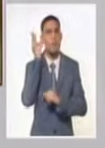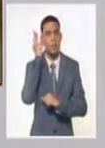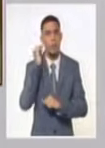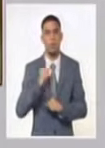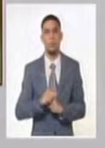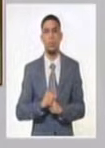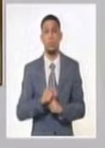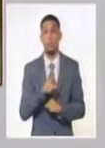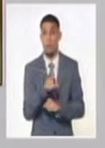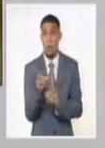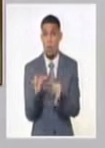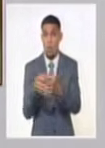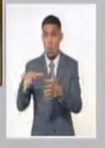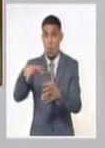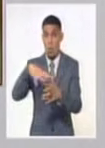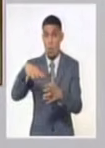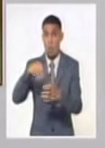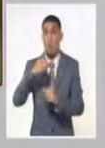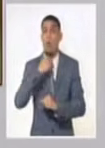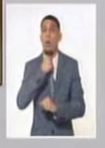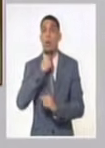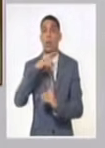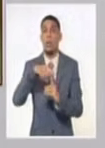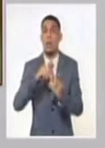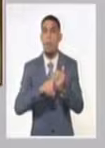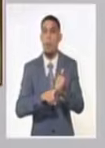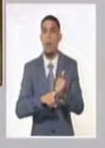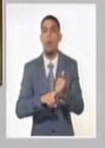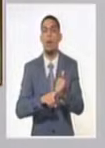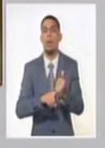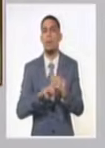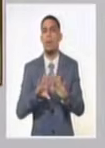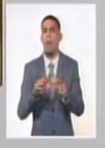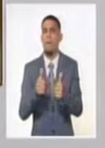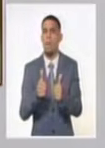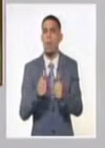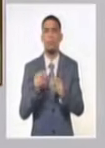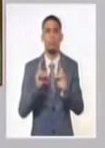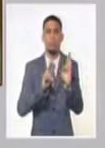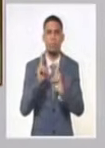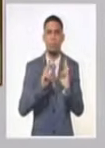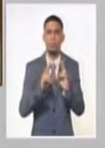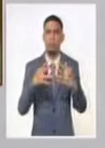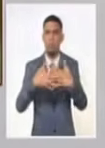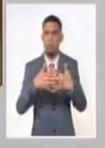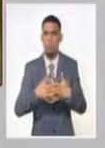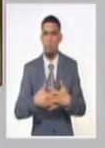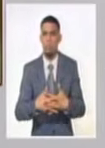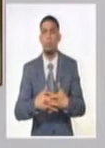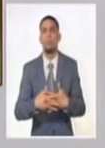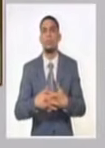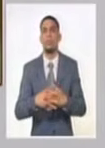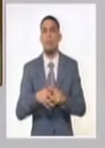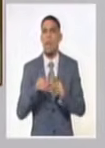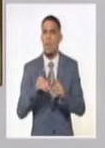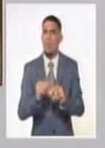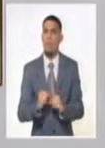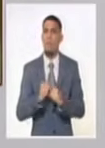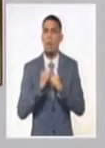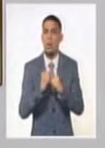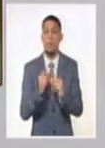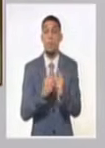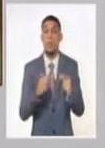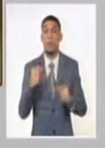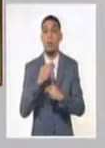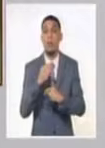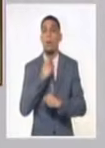priorizado el vínculo a las entidades laborales, centros de producción y servicio en general, de todos los casos, allí se refuerza mucho no solo